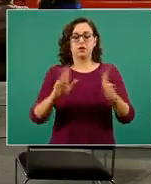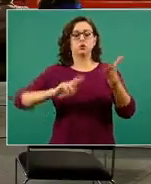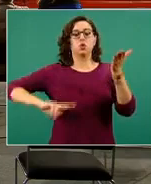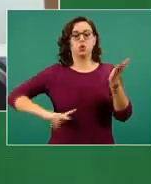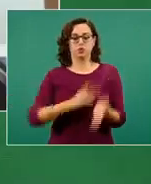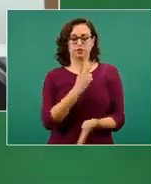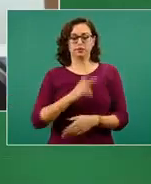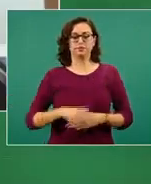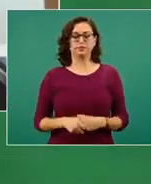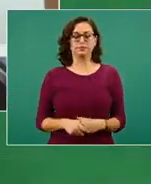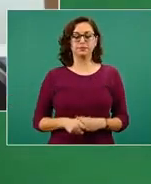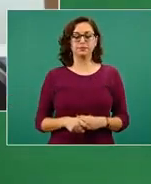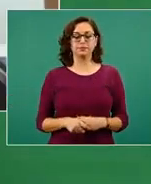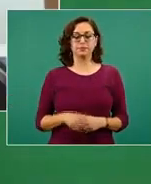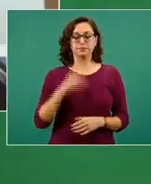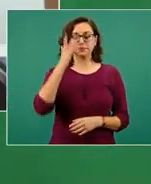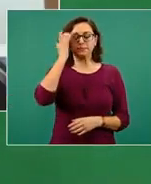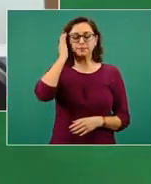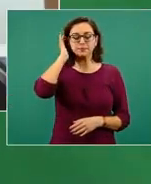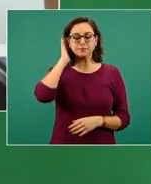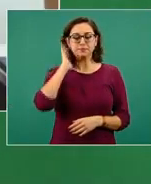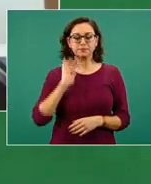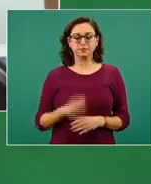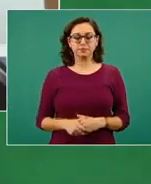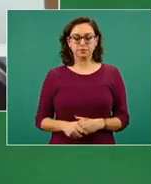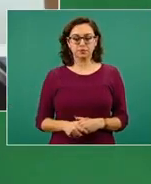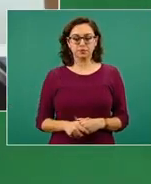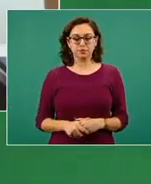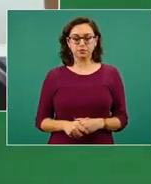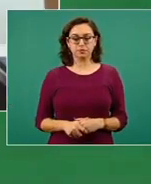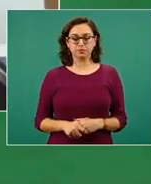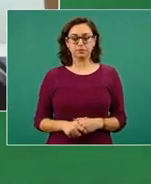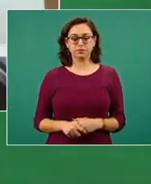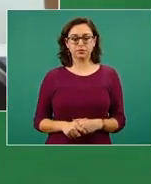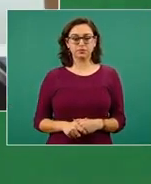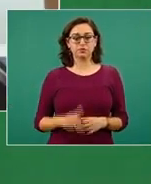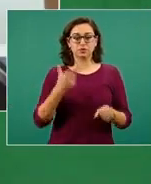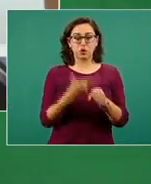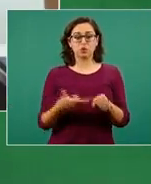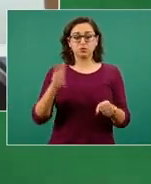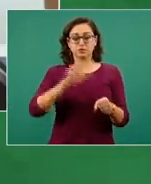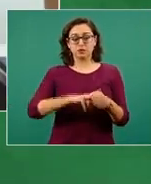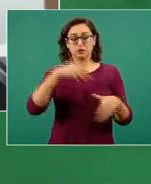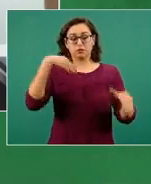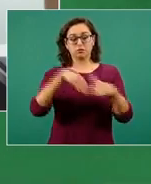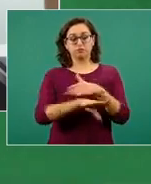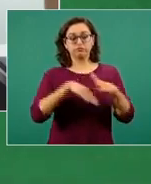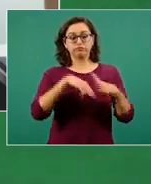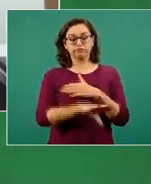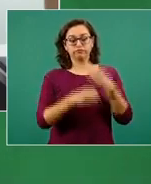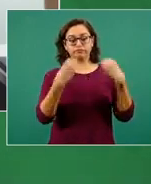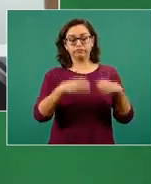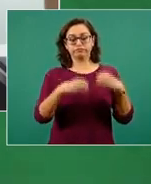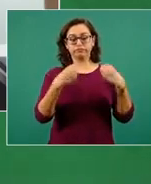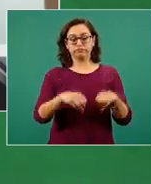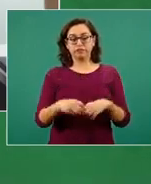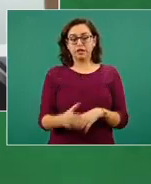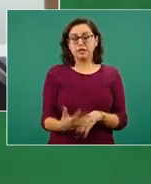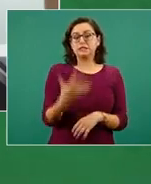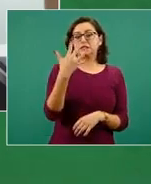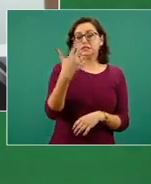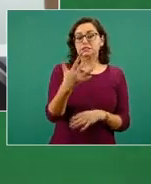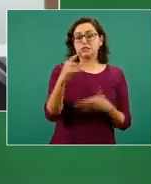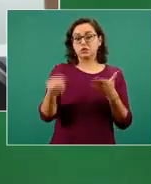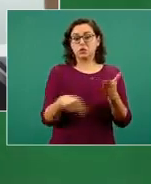semaforización. En seguimiento puntual a los indicadores de ocupación hospitalaria, se habilitaron 5 espacios para